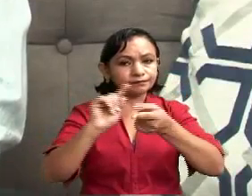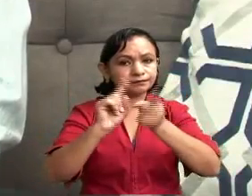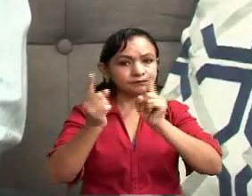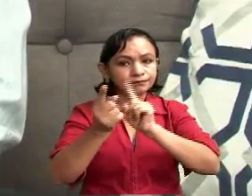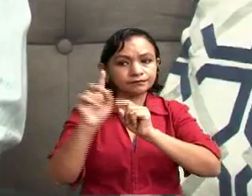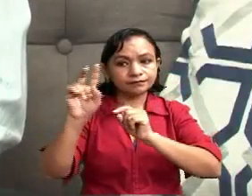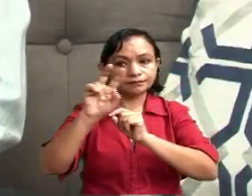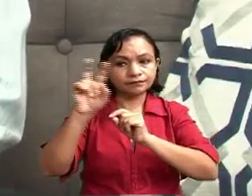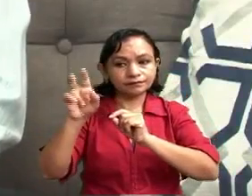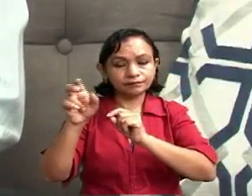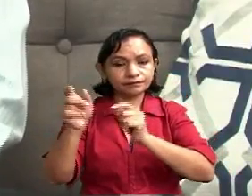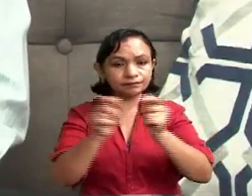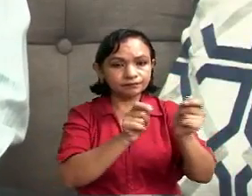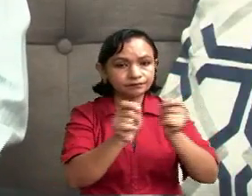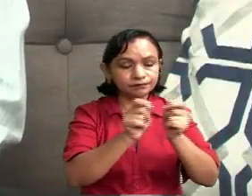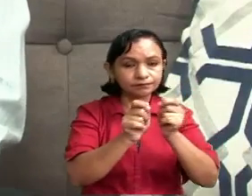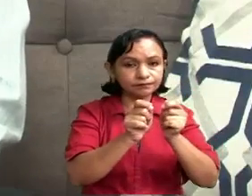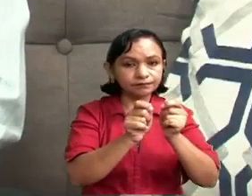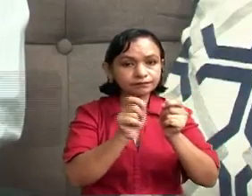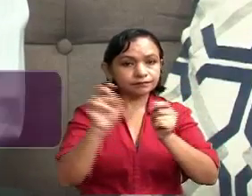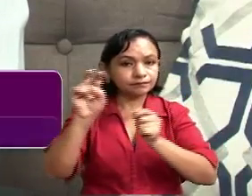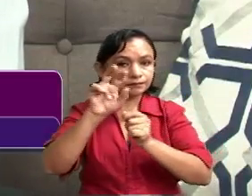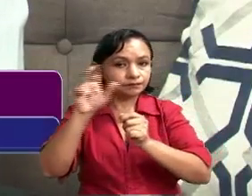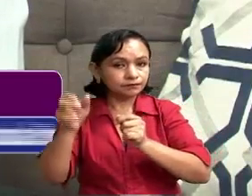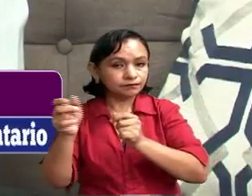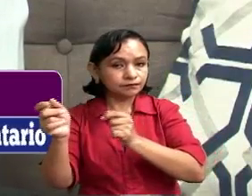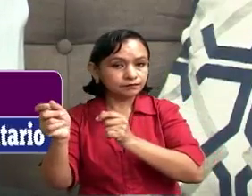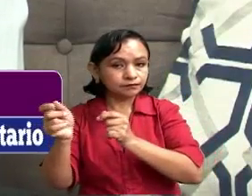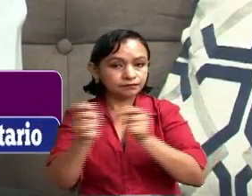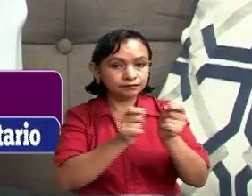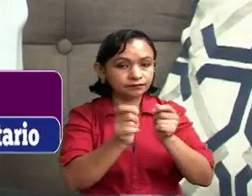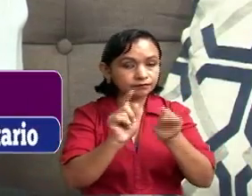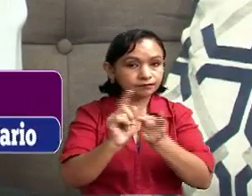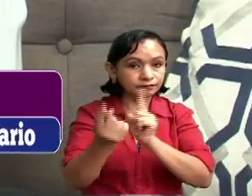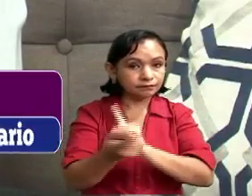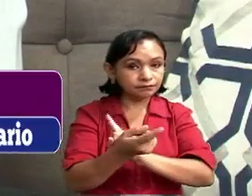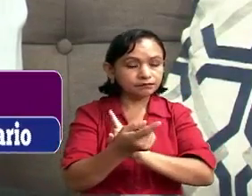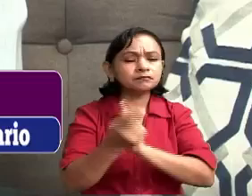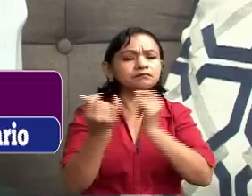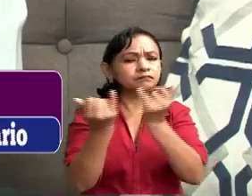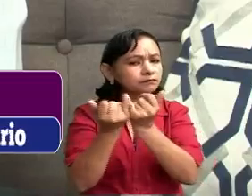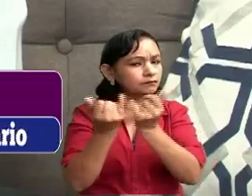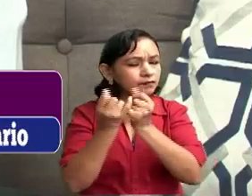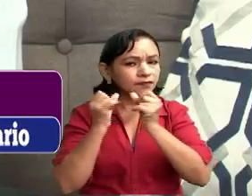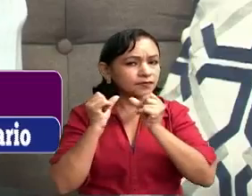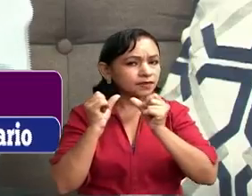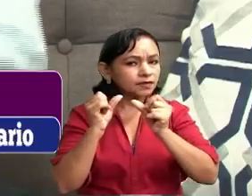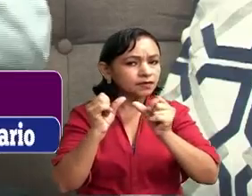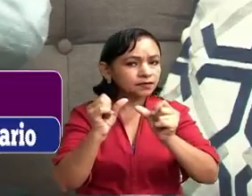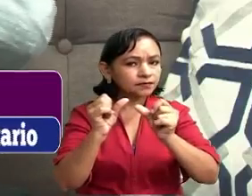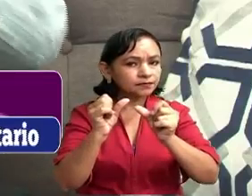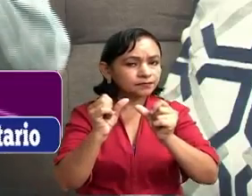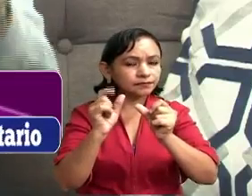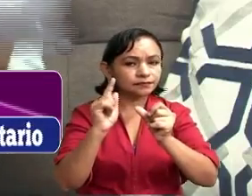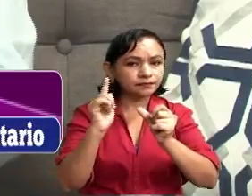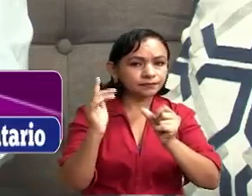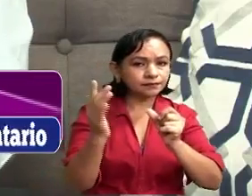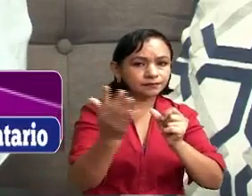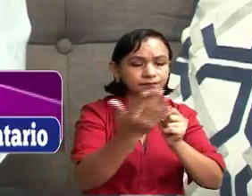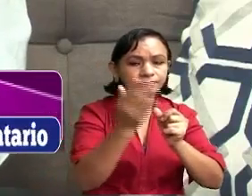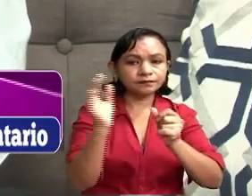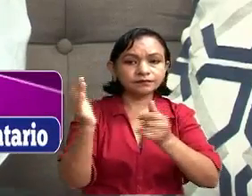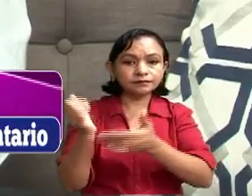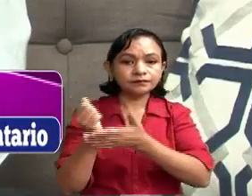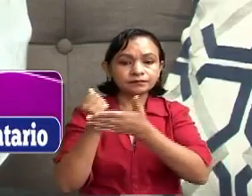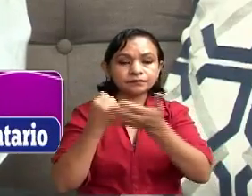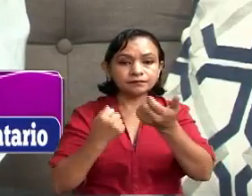moneda nicaragüense, el Córdoba, se ha logrado mantener por todo este conjunto de medidas que